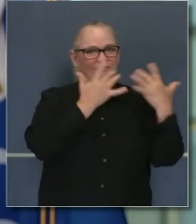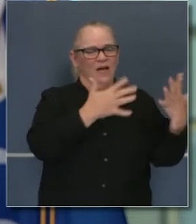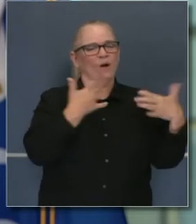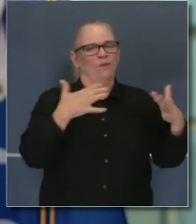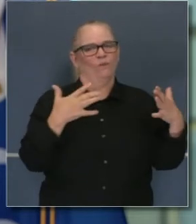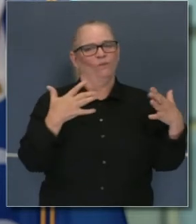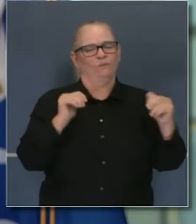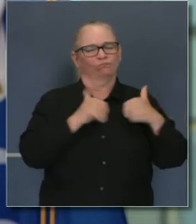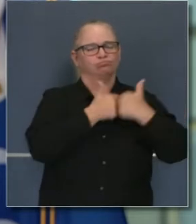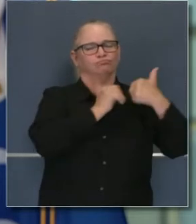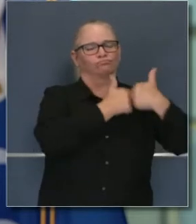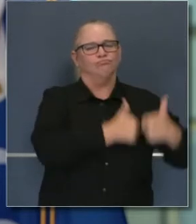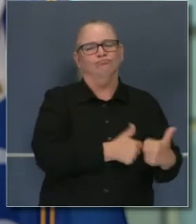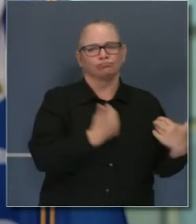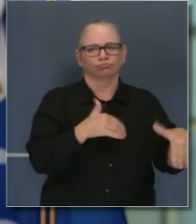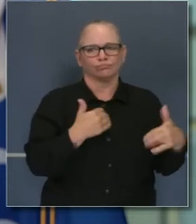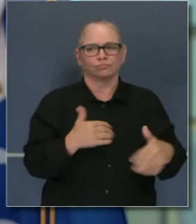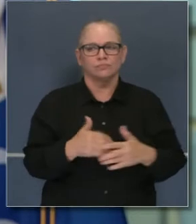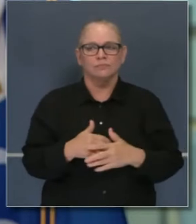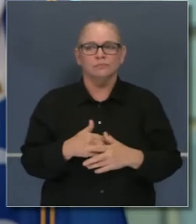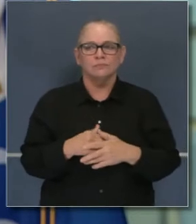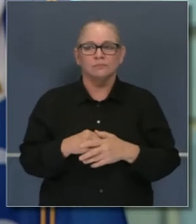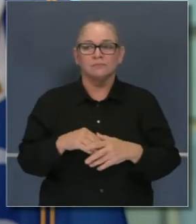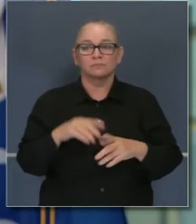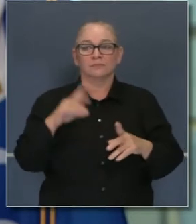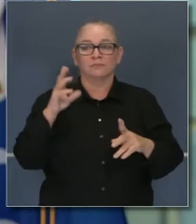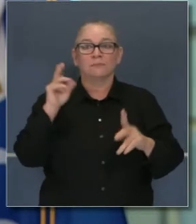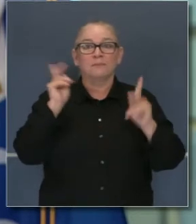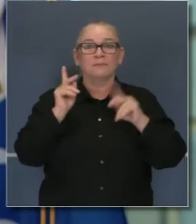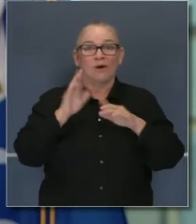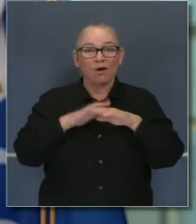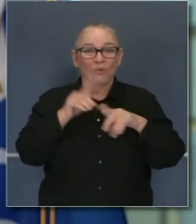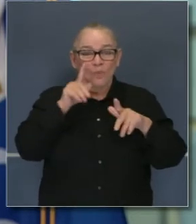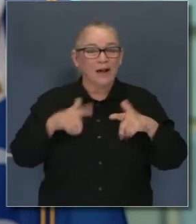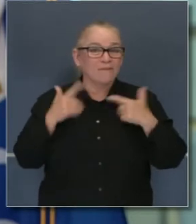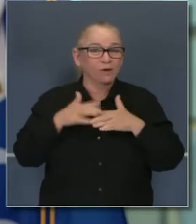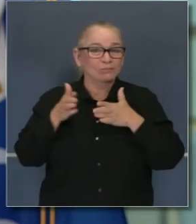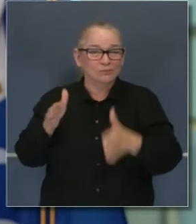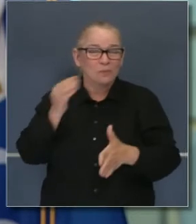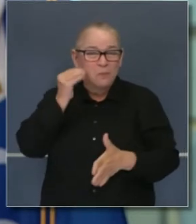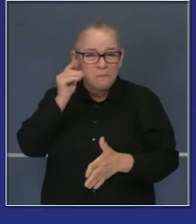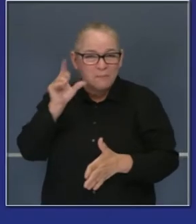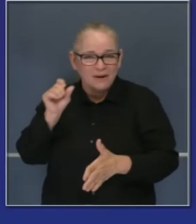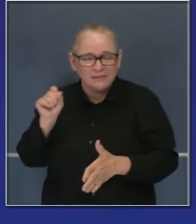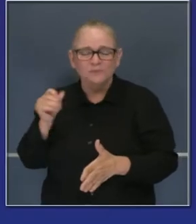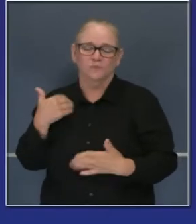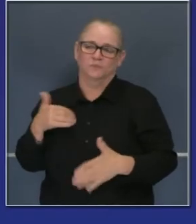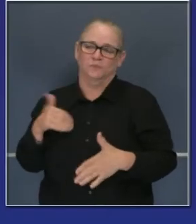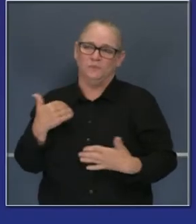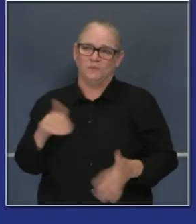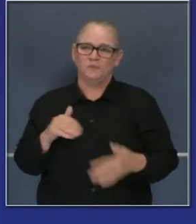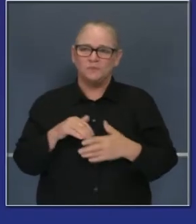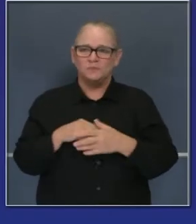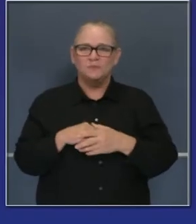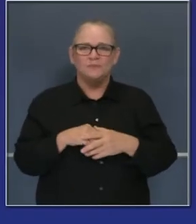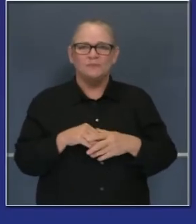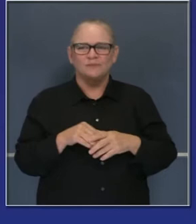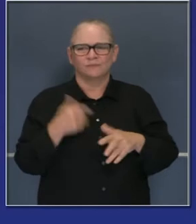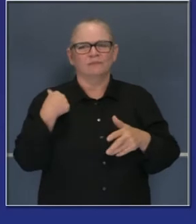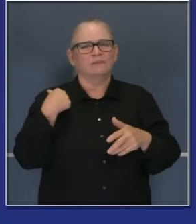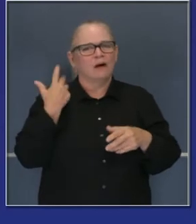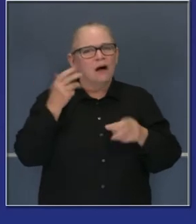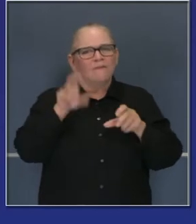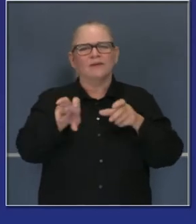y es la crisis en las calles del estado de california quiero recordarle a la gente brevemente que estamos haciendo una